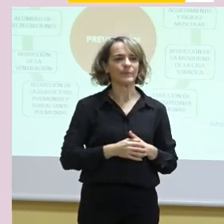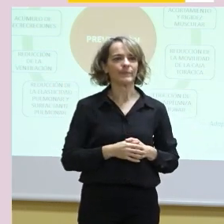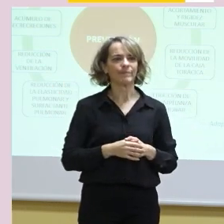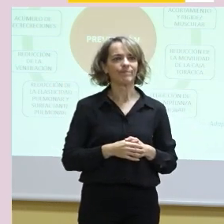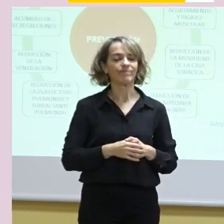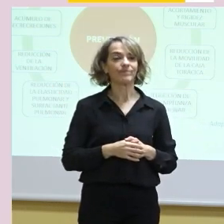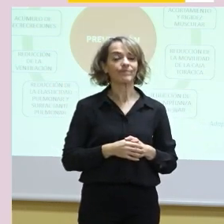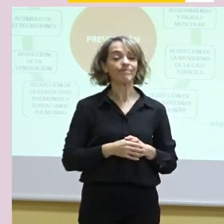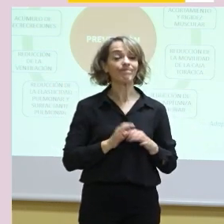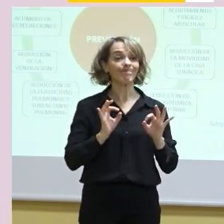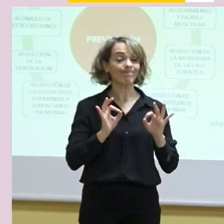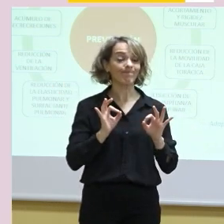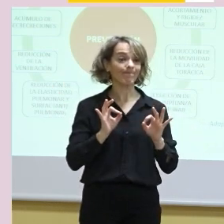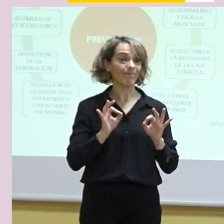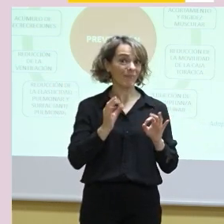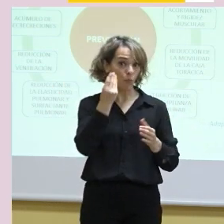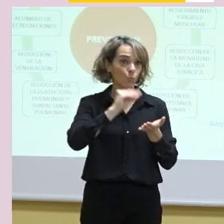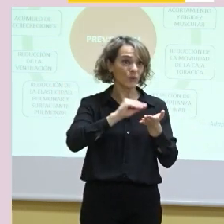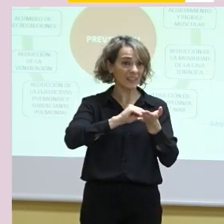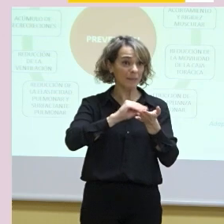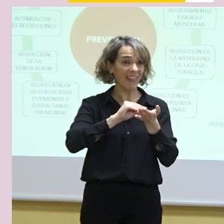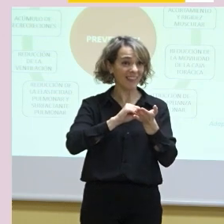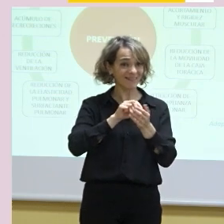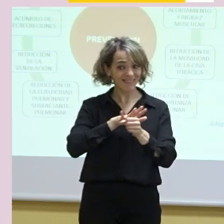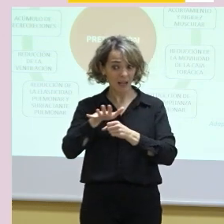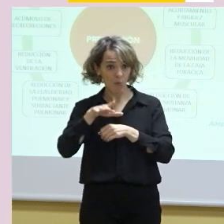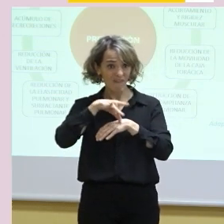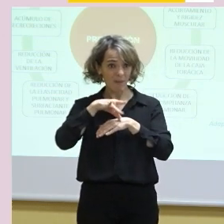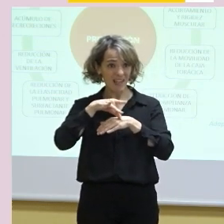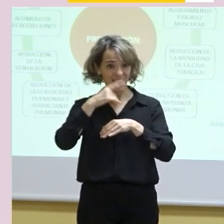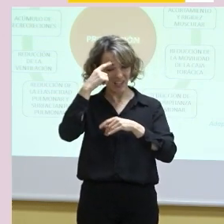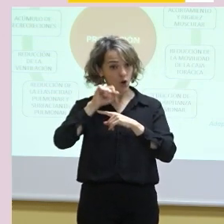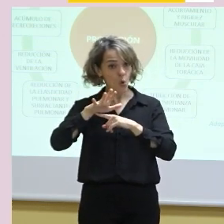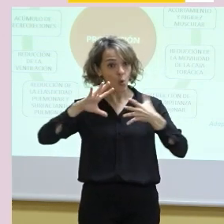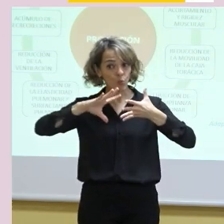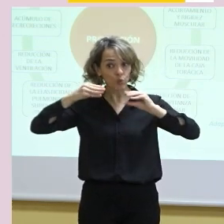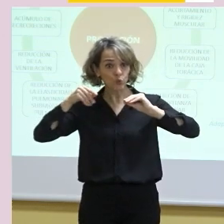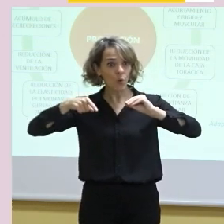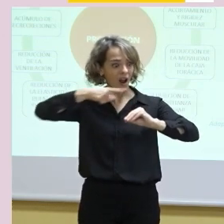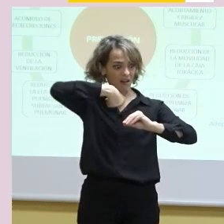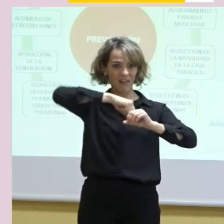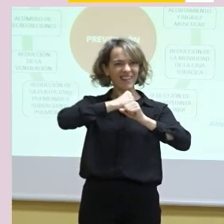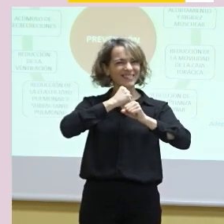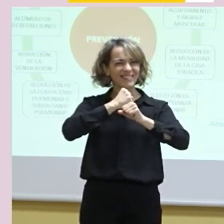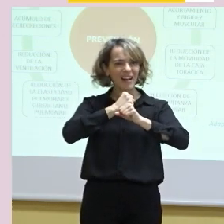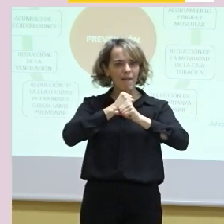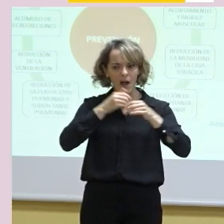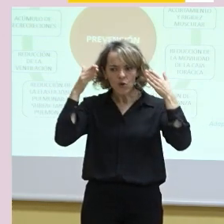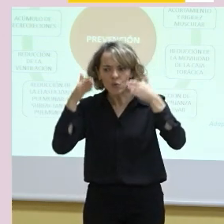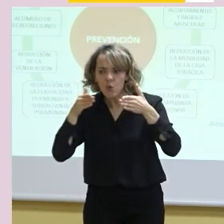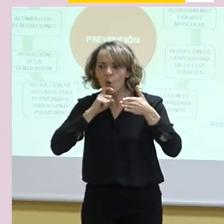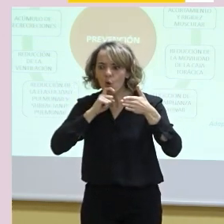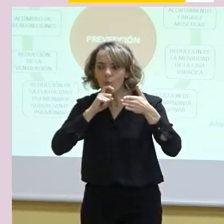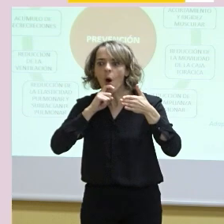sobre todo recalcar esa parte, ¿no?, que muchas veces dentro del campo de las enfermedades neuromusculares nuestro trabajo empieza cuando hay ya